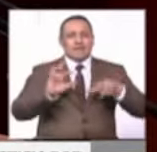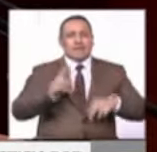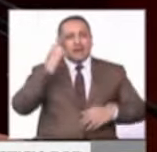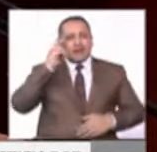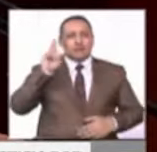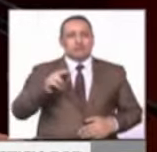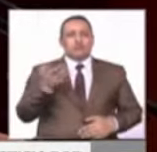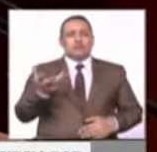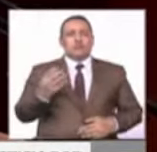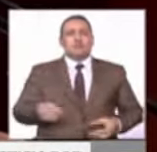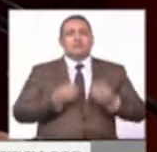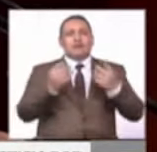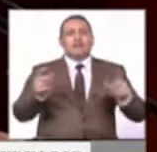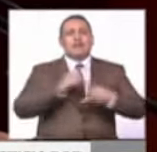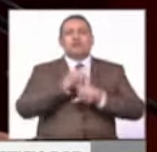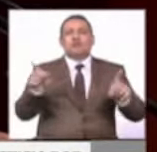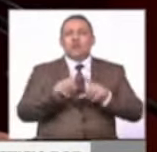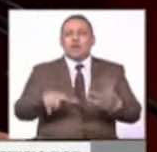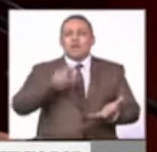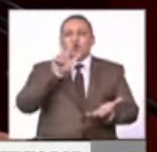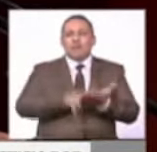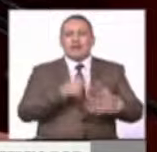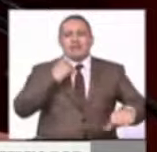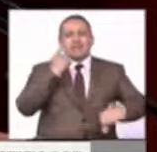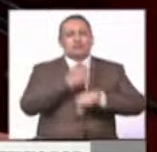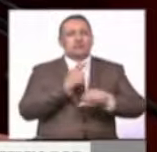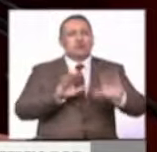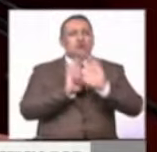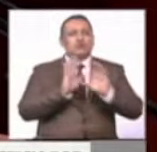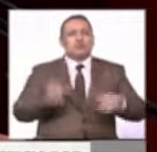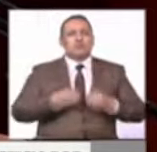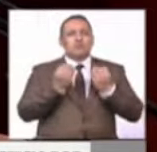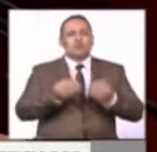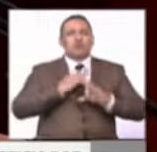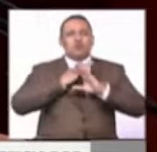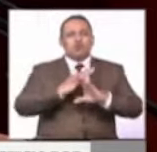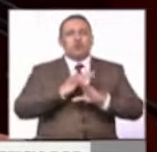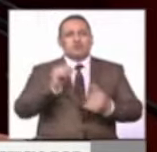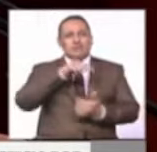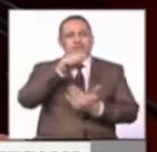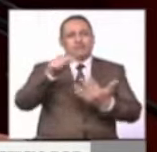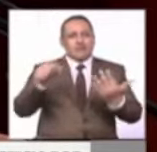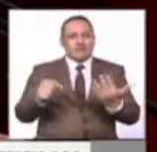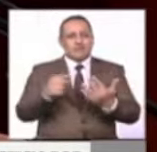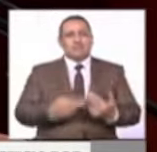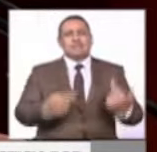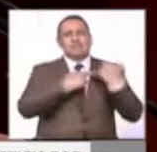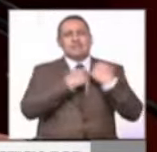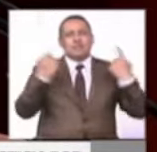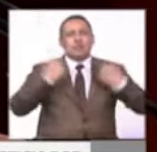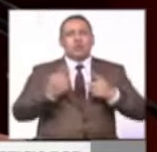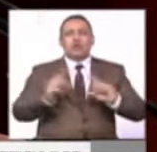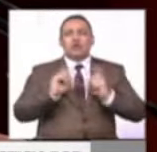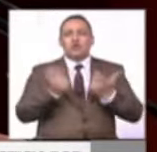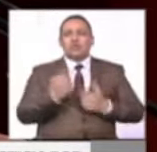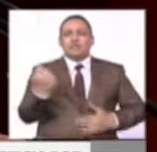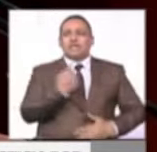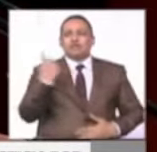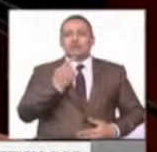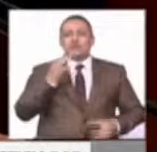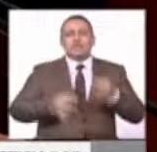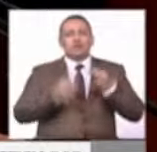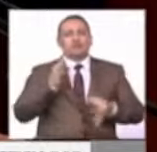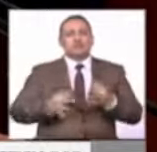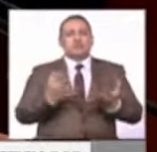razones para no aprobar la acusación constitucional contra los integrantes de la junta Nacional de